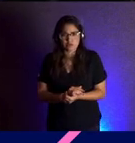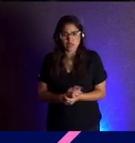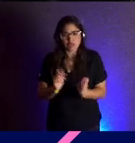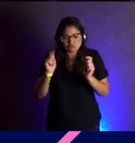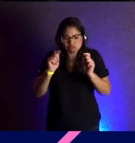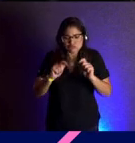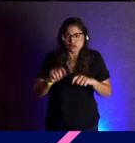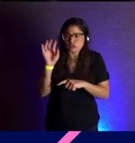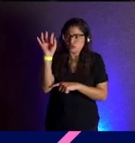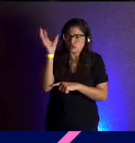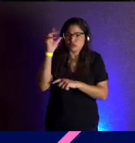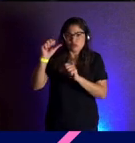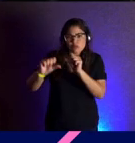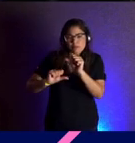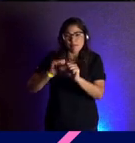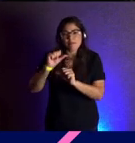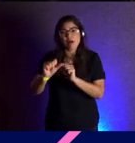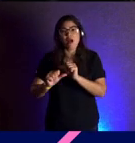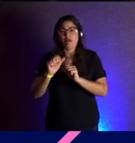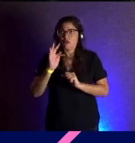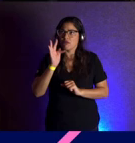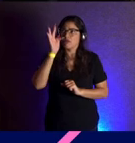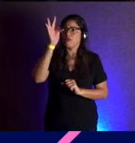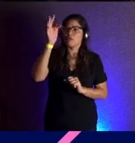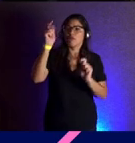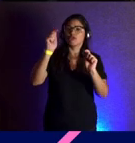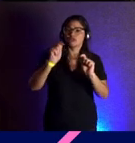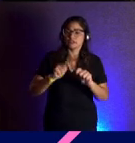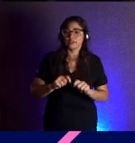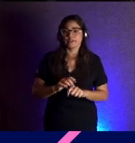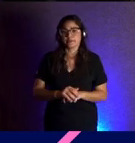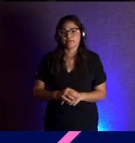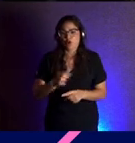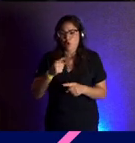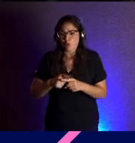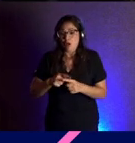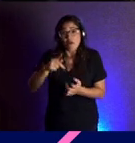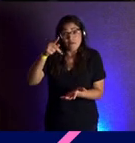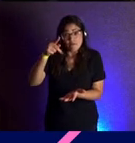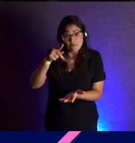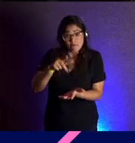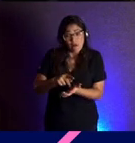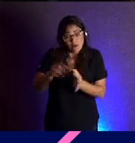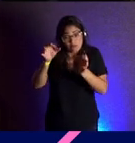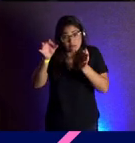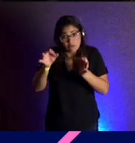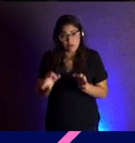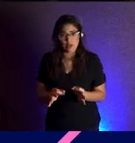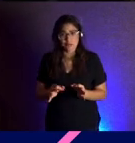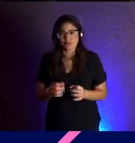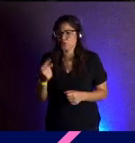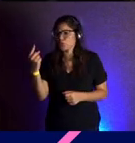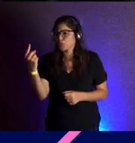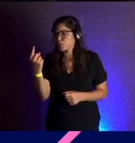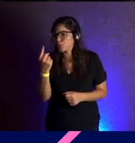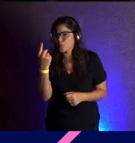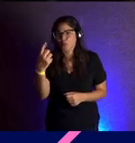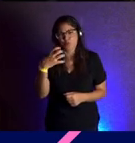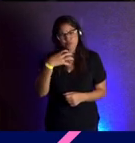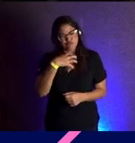las fuentes, porque lo está. Y esa es la única forma de que la gente entenderá que realmente es un